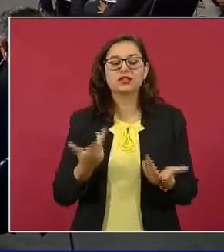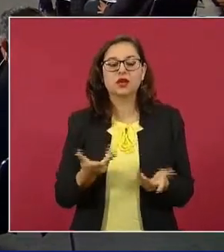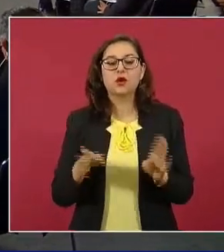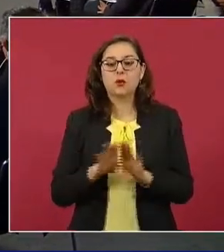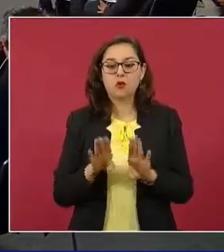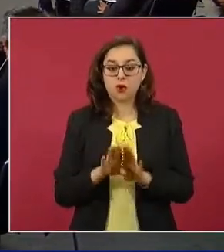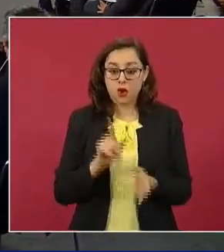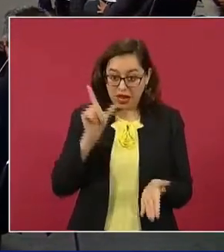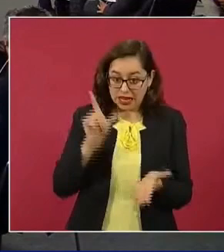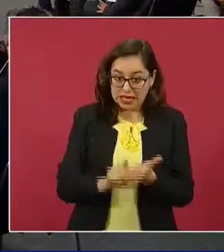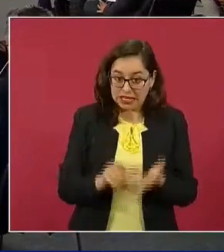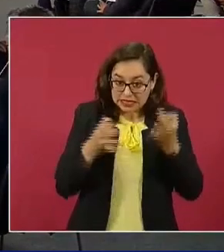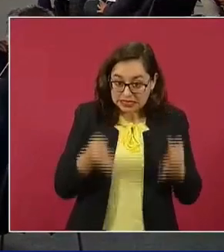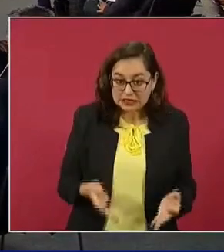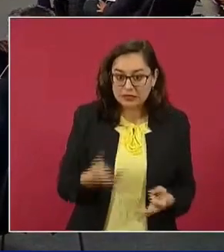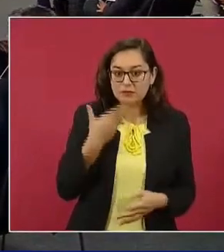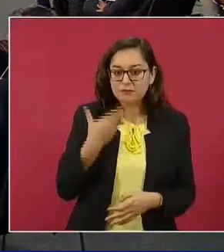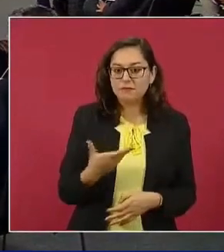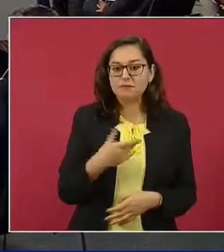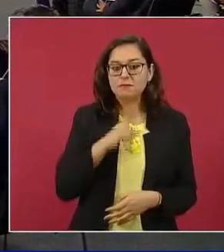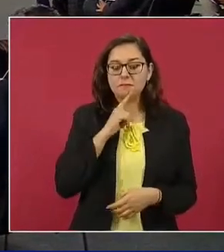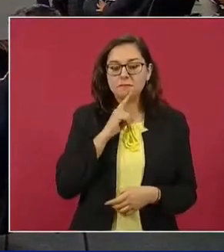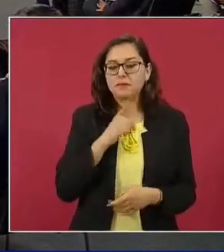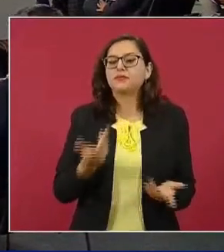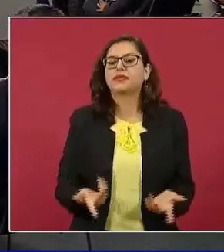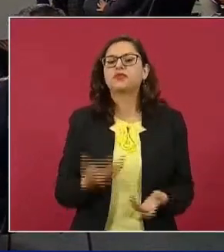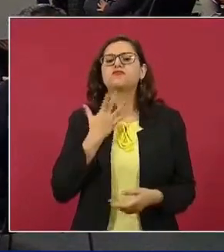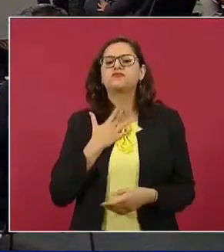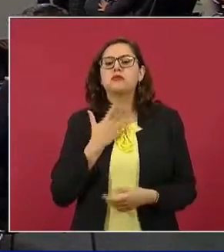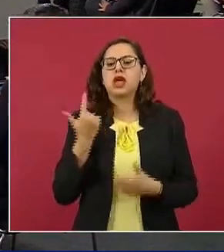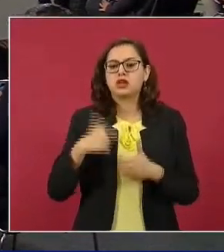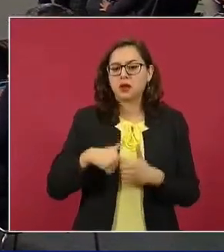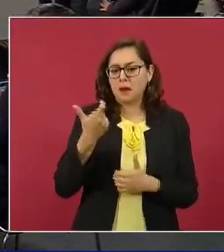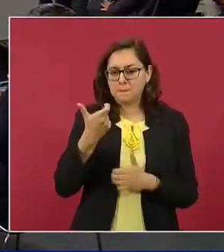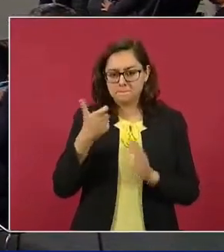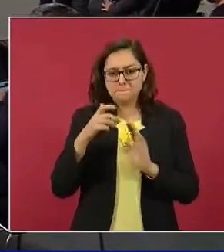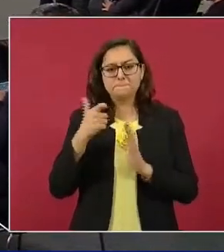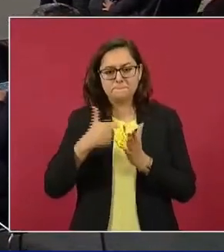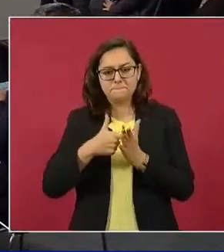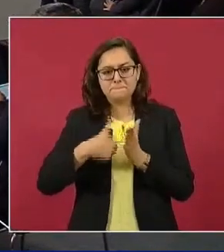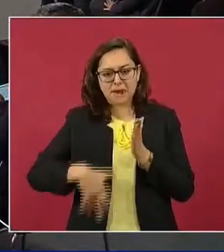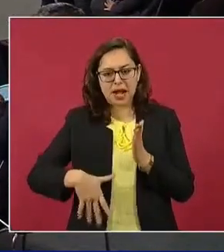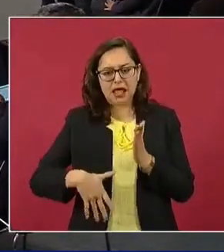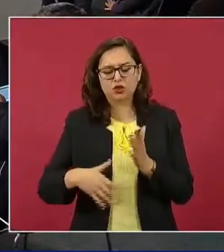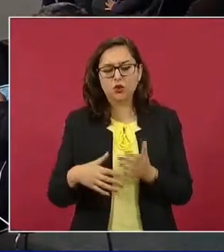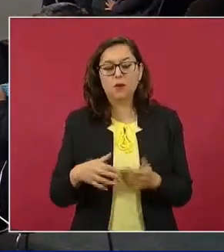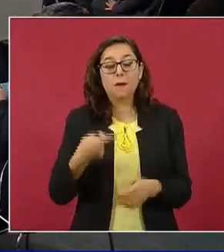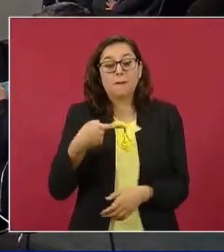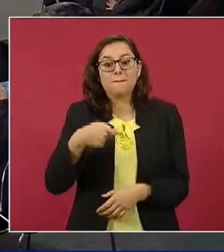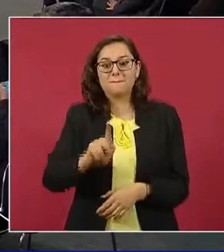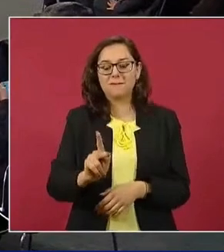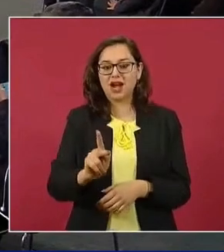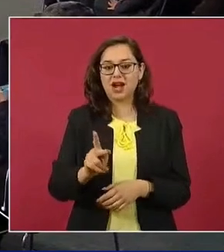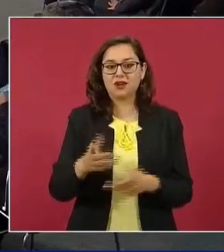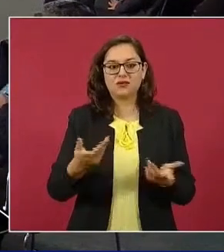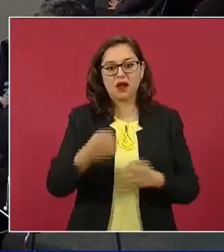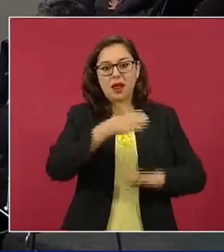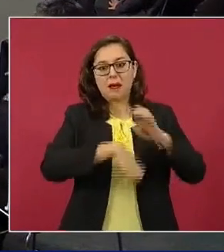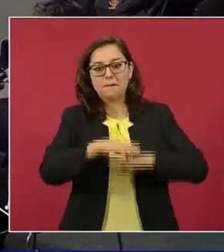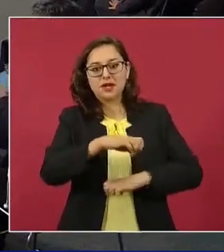completos. Entonces, ¿de qué nos sirve que haya bajado un poco la gasolina si es una práctica común entre los empresarios? Entonces le